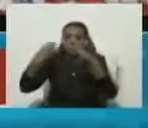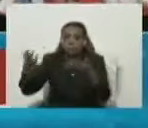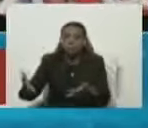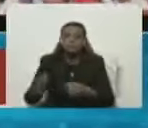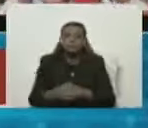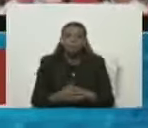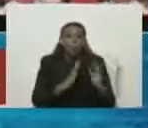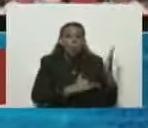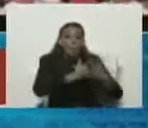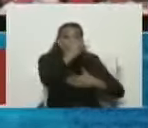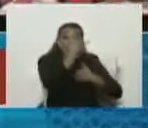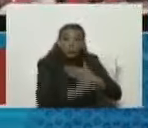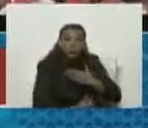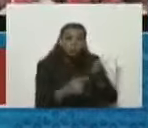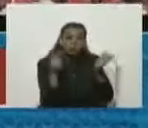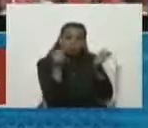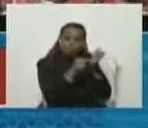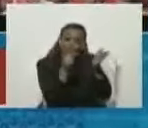un proyecto.